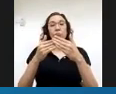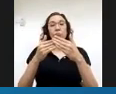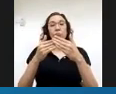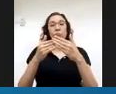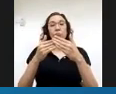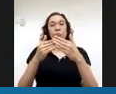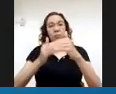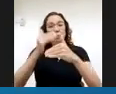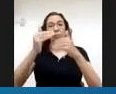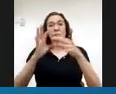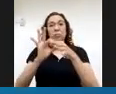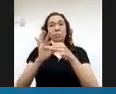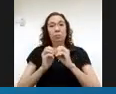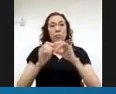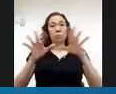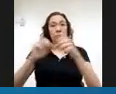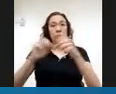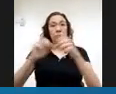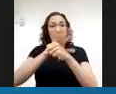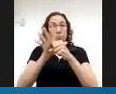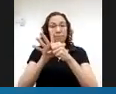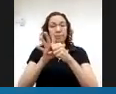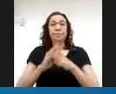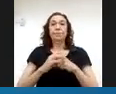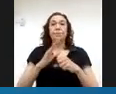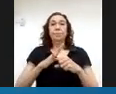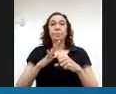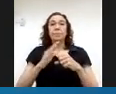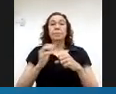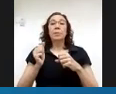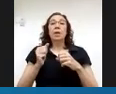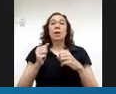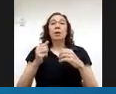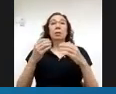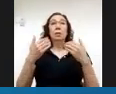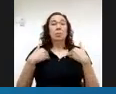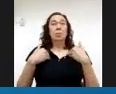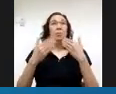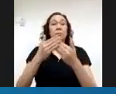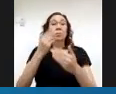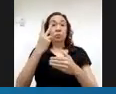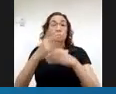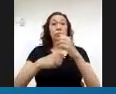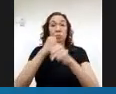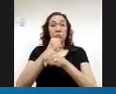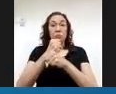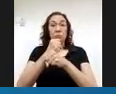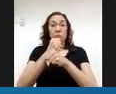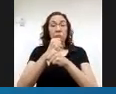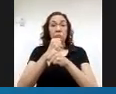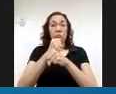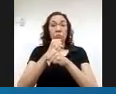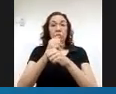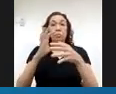esta pandemia. Y bueno, ya prácticamente sobre 2 años de